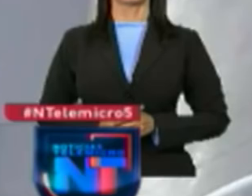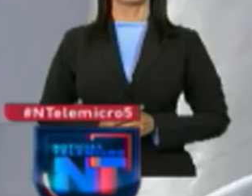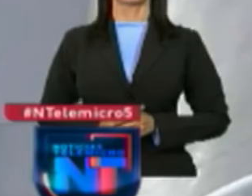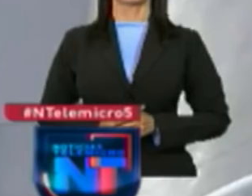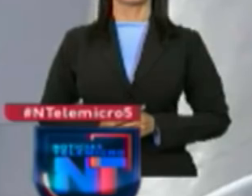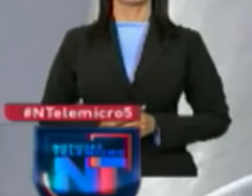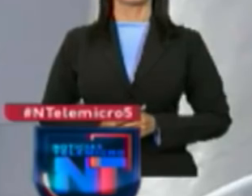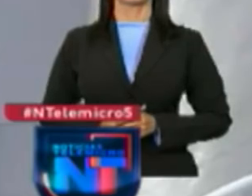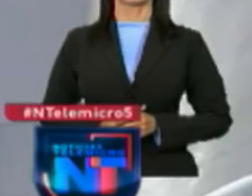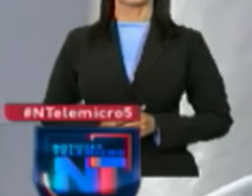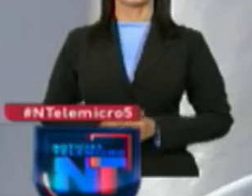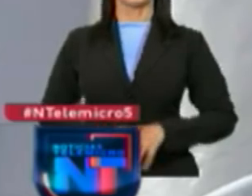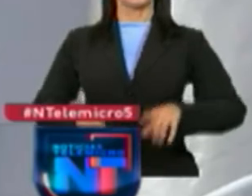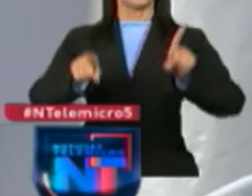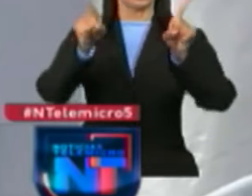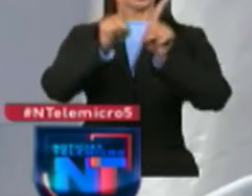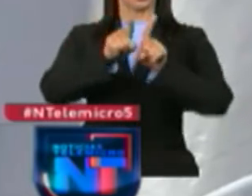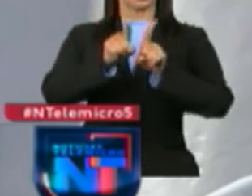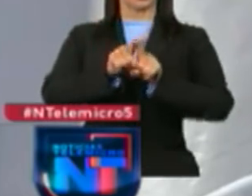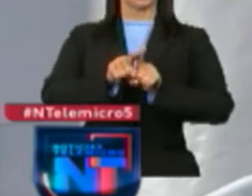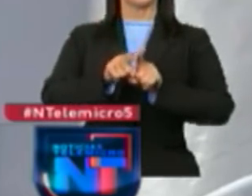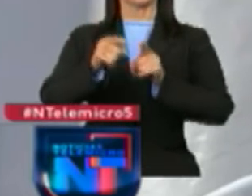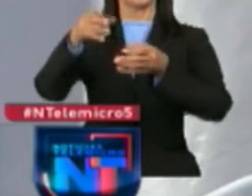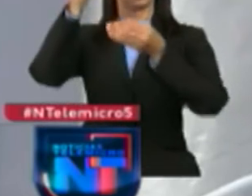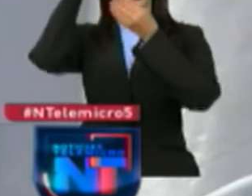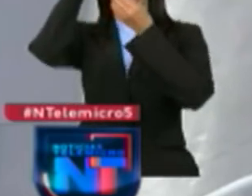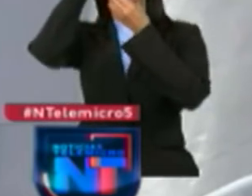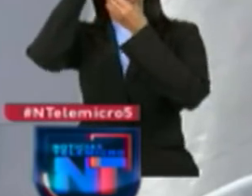queremos informar